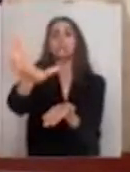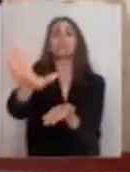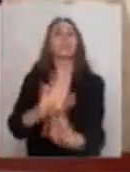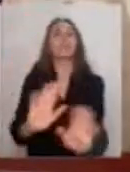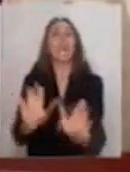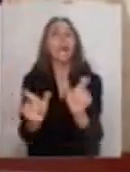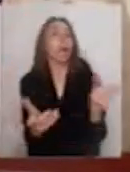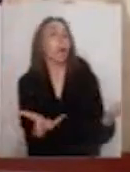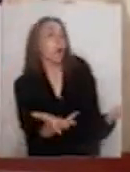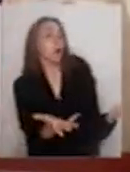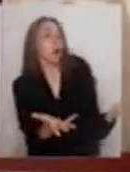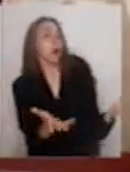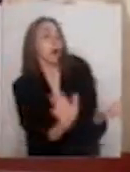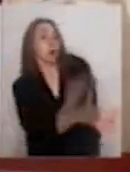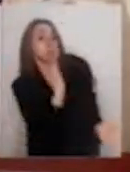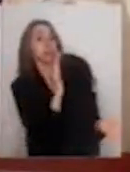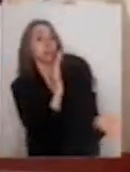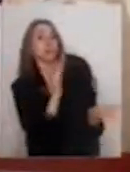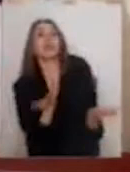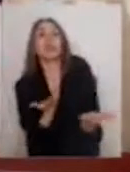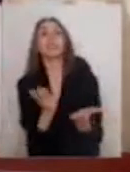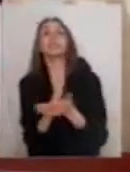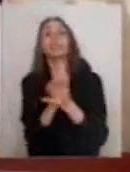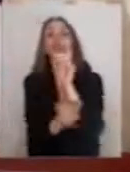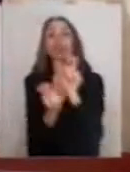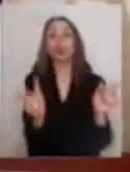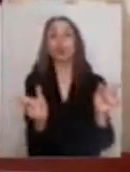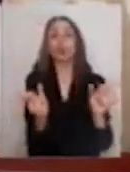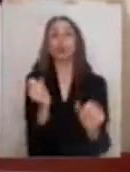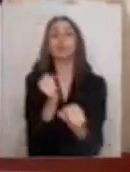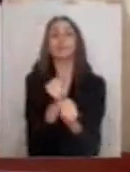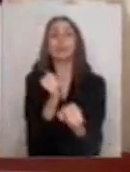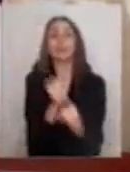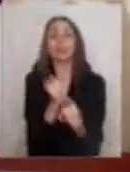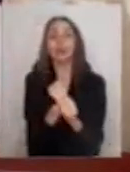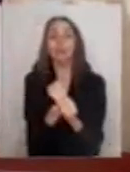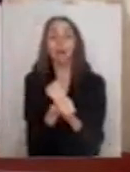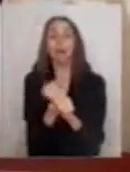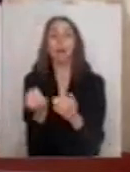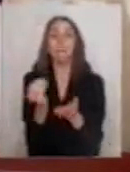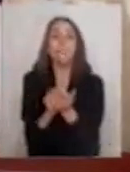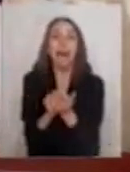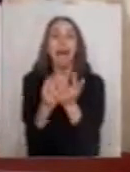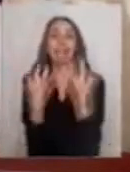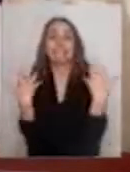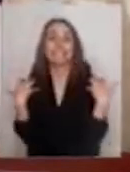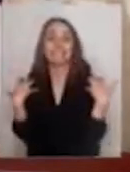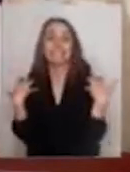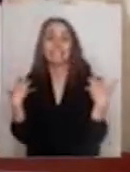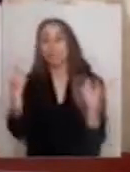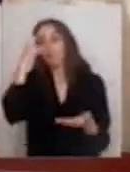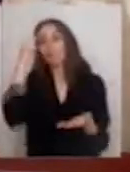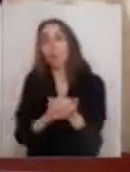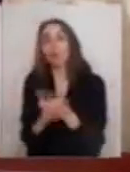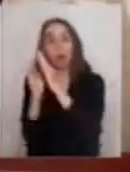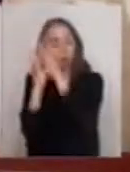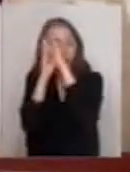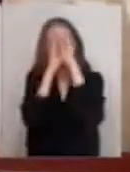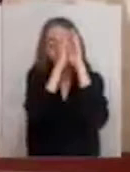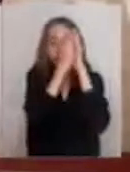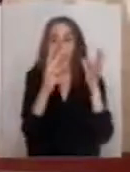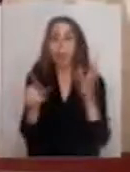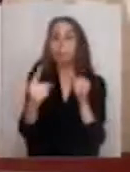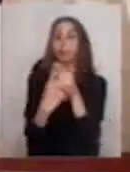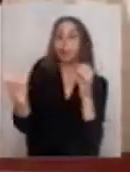también es terrible para todos los que siguen en funciones porque tendrán que sobrecargarse brutalmente. Hace unas semanas atrás presentamos